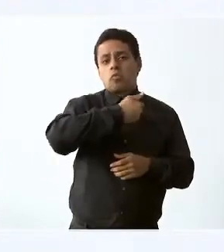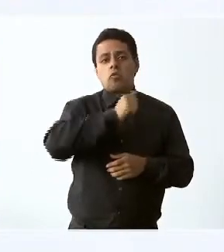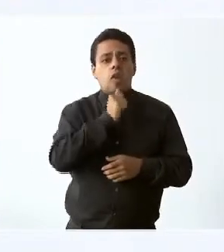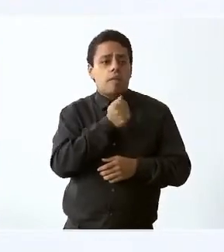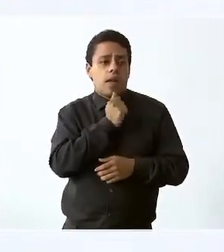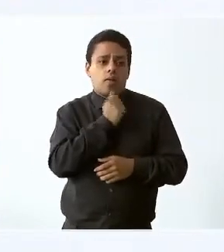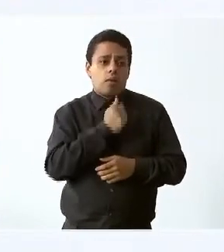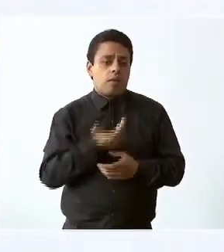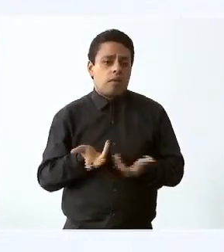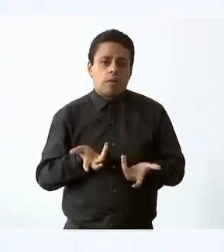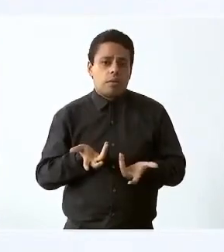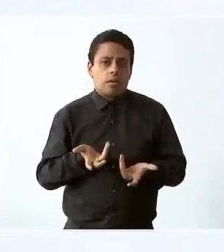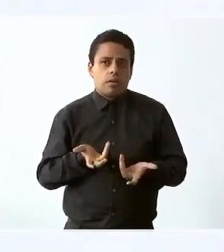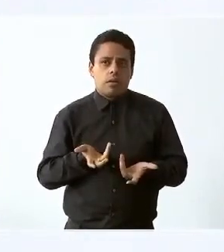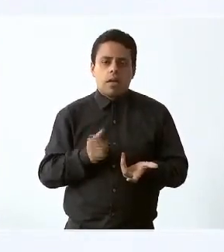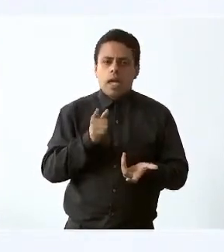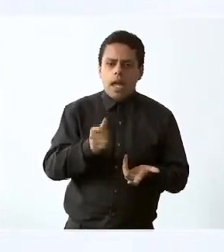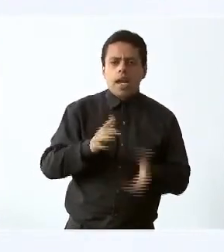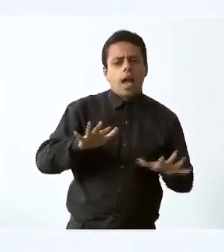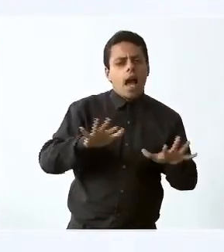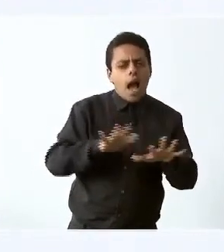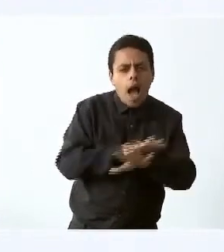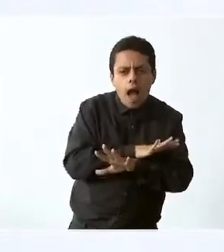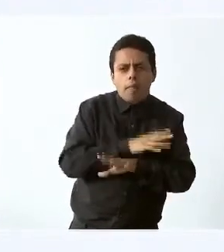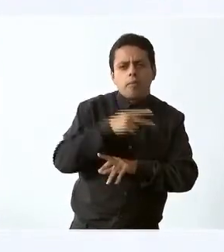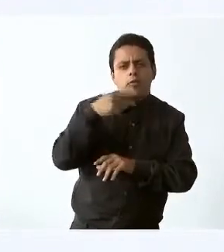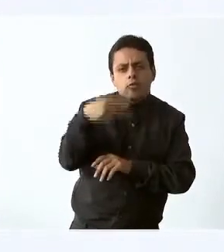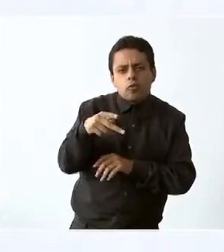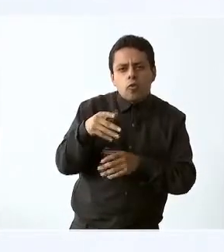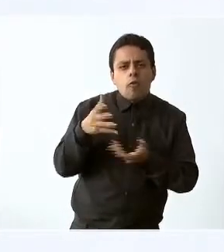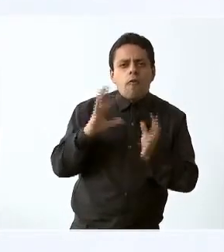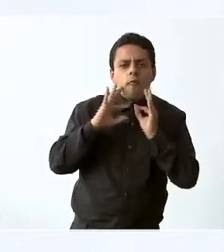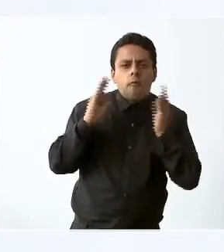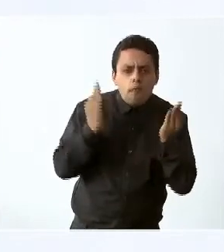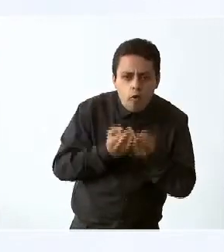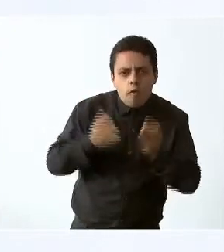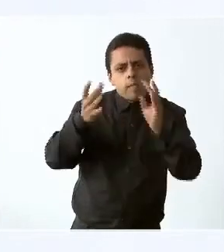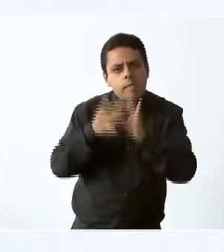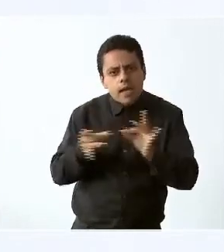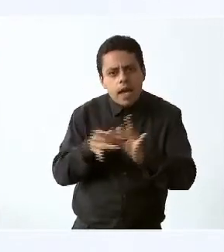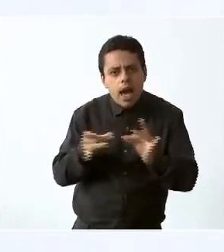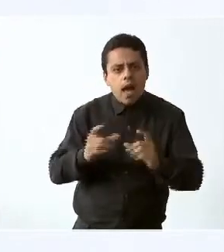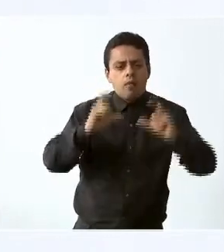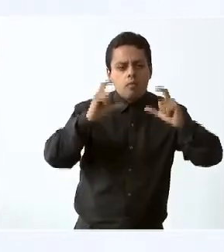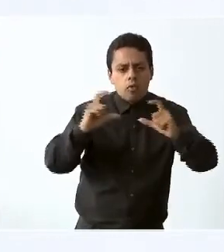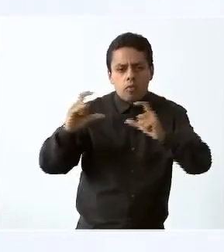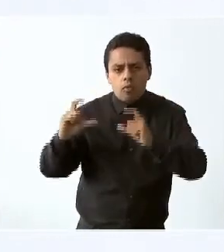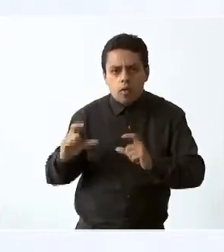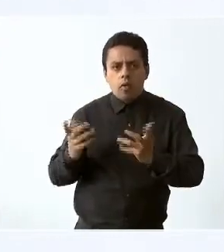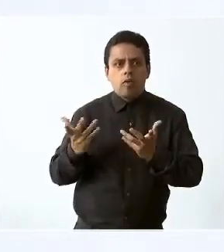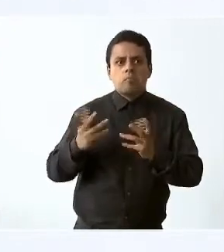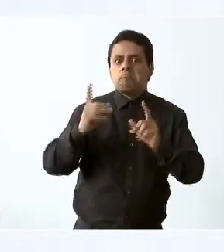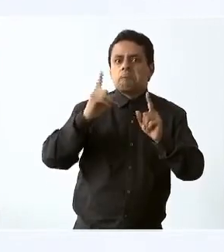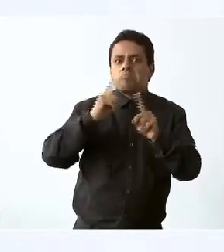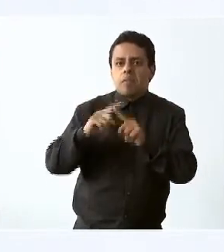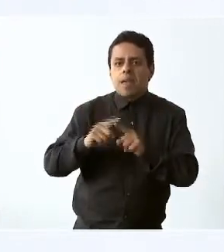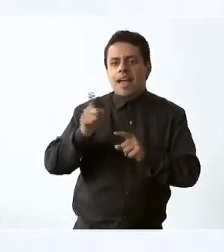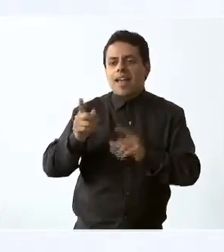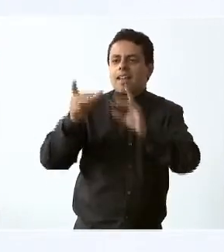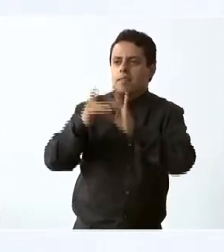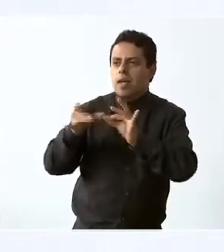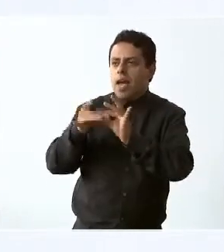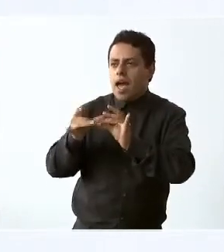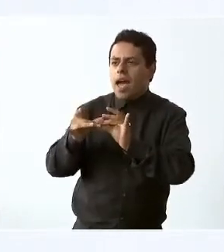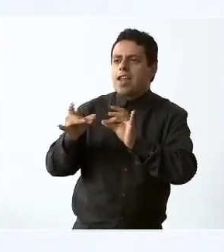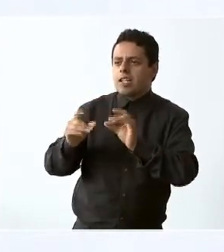Su evolución y su estilo, su riqueza, sus paréntesis, sus juegos con el lenguaje popular y